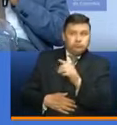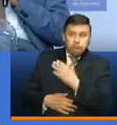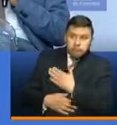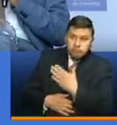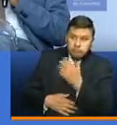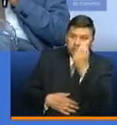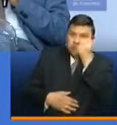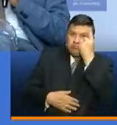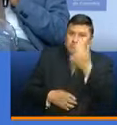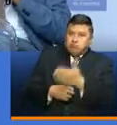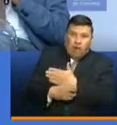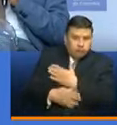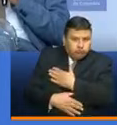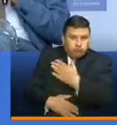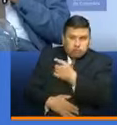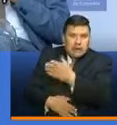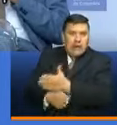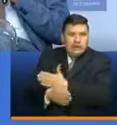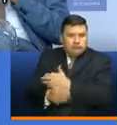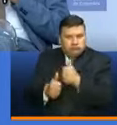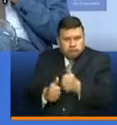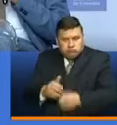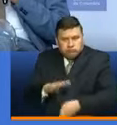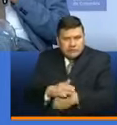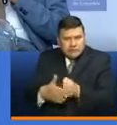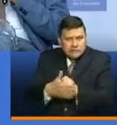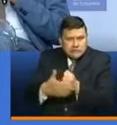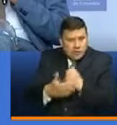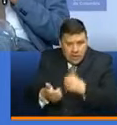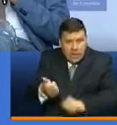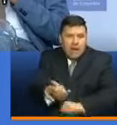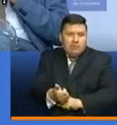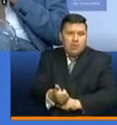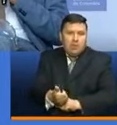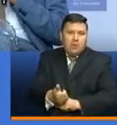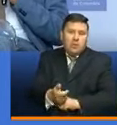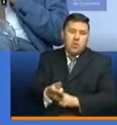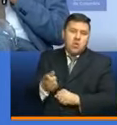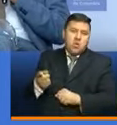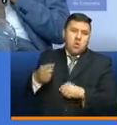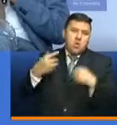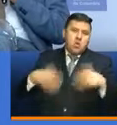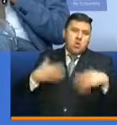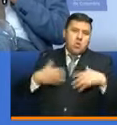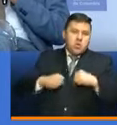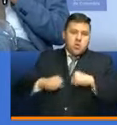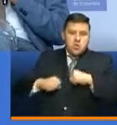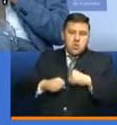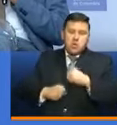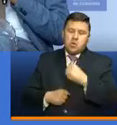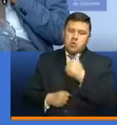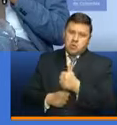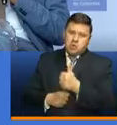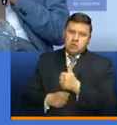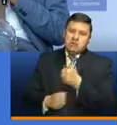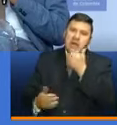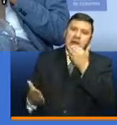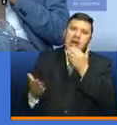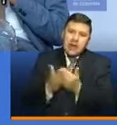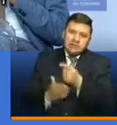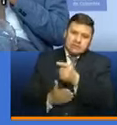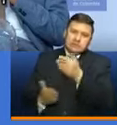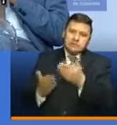de entender esto desde el primer momento. De impulsarlo, tu empuje es espectacular, Quisiéramos desde el PNUD agradecerte a